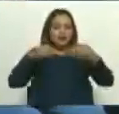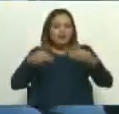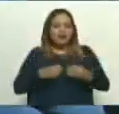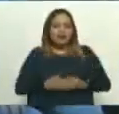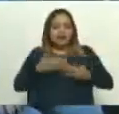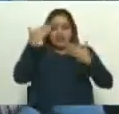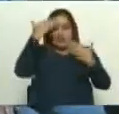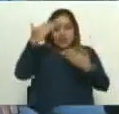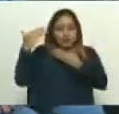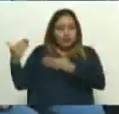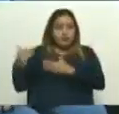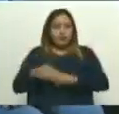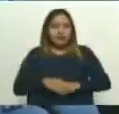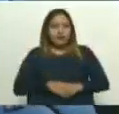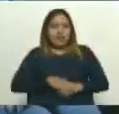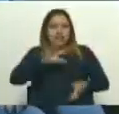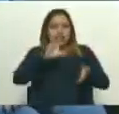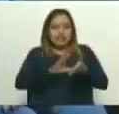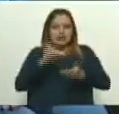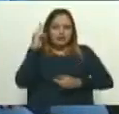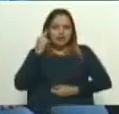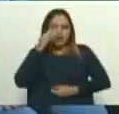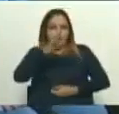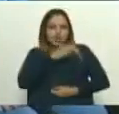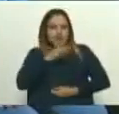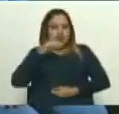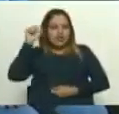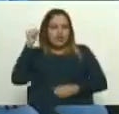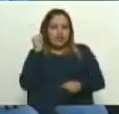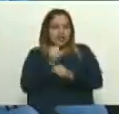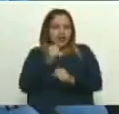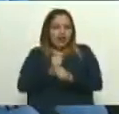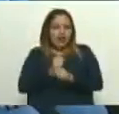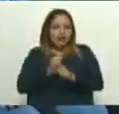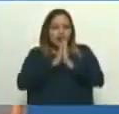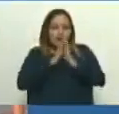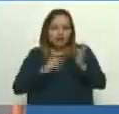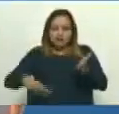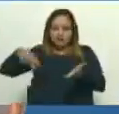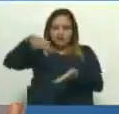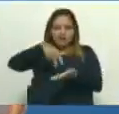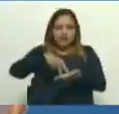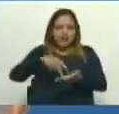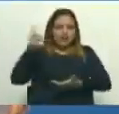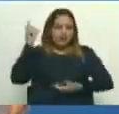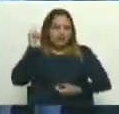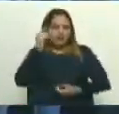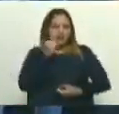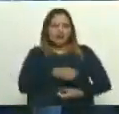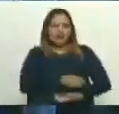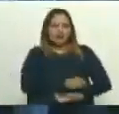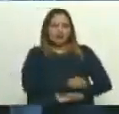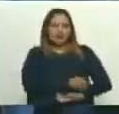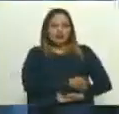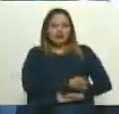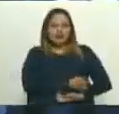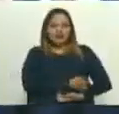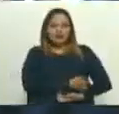Saludo a la Central Bolivariana Socialista de los Trabajadores. Quiero que se pongan de pie, compañeros, compañeras.